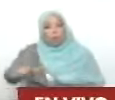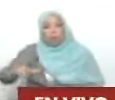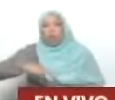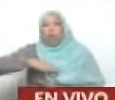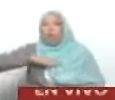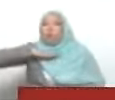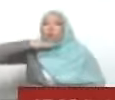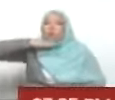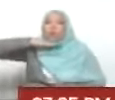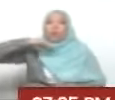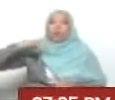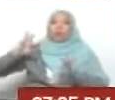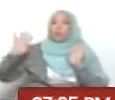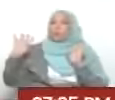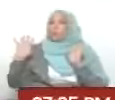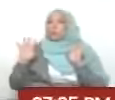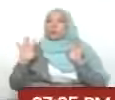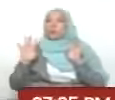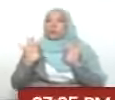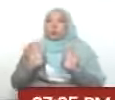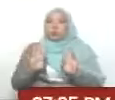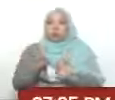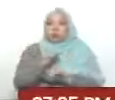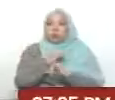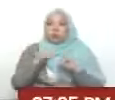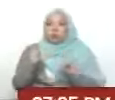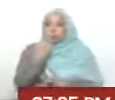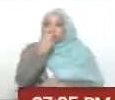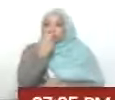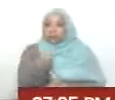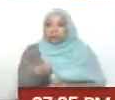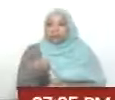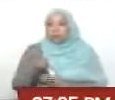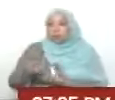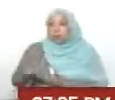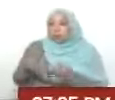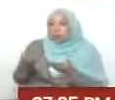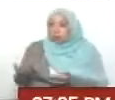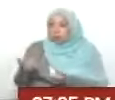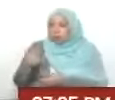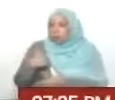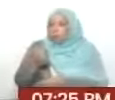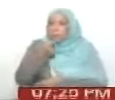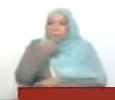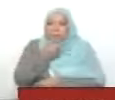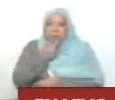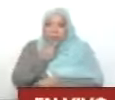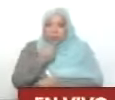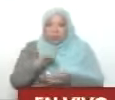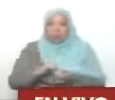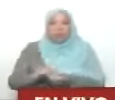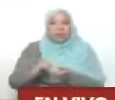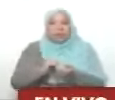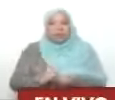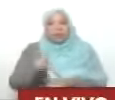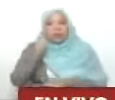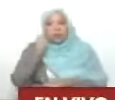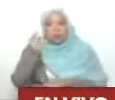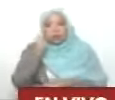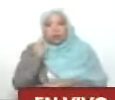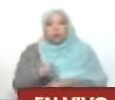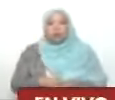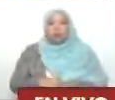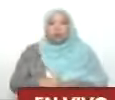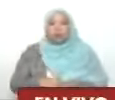Lleno de gente. Terminamos la visita, recibimos unos regalos, cosas bien bonitas. Y cuando salimos, salí